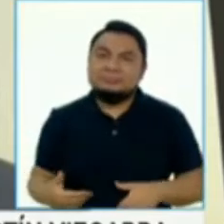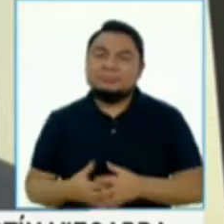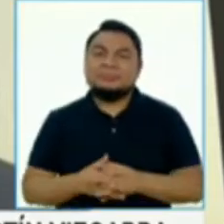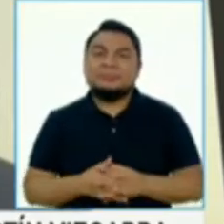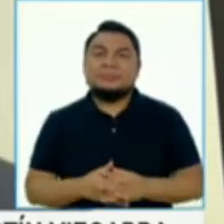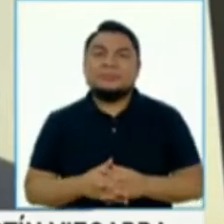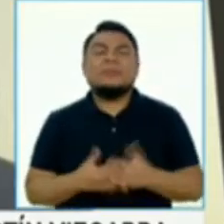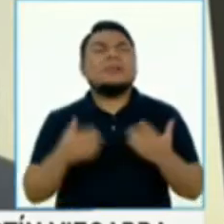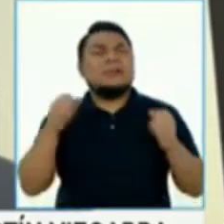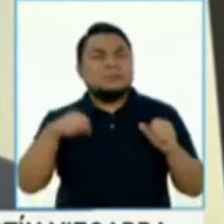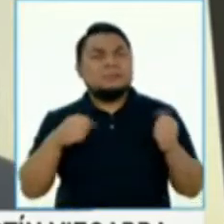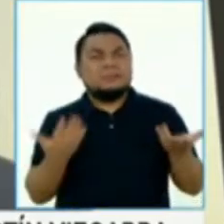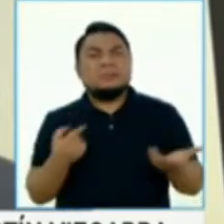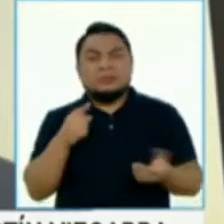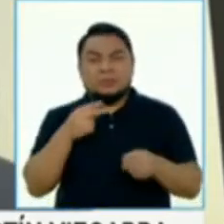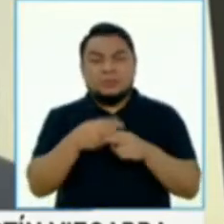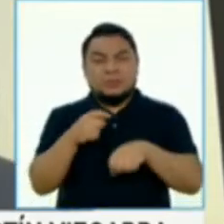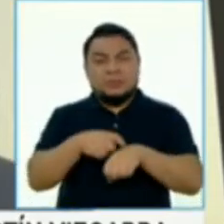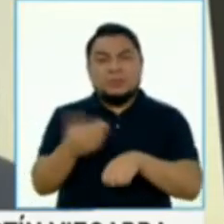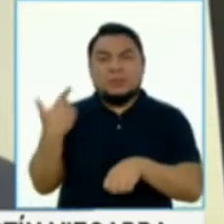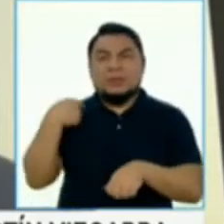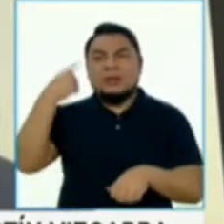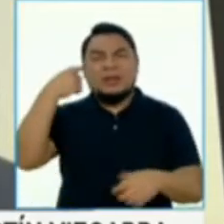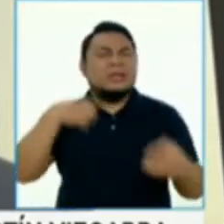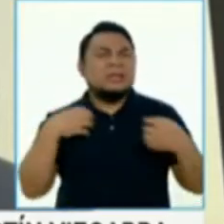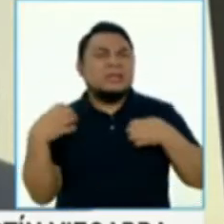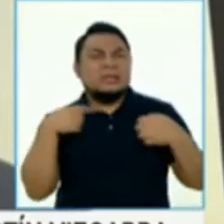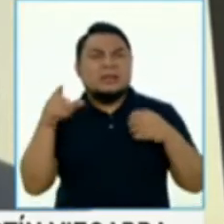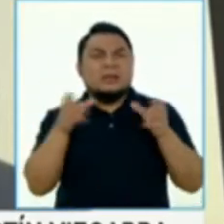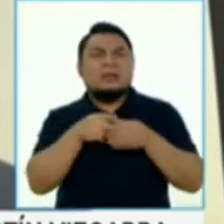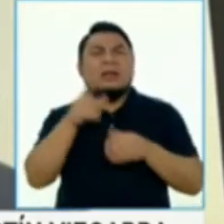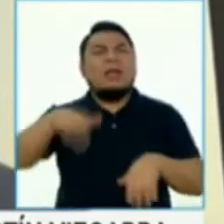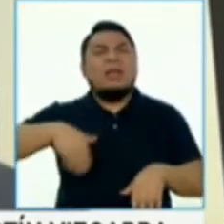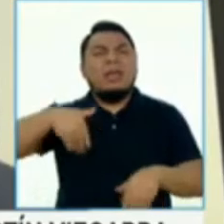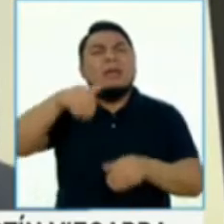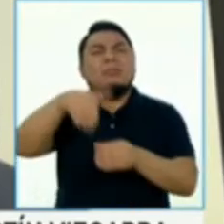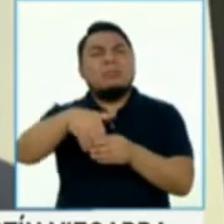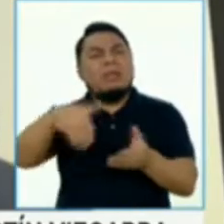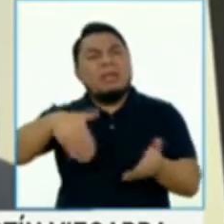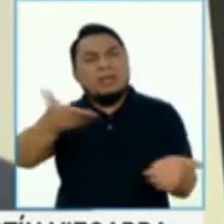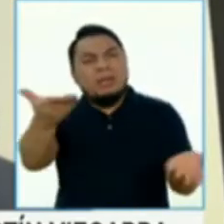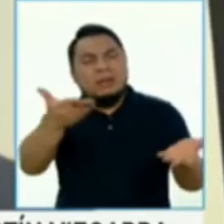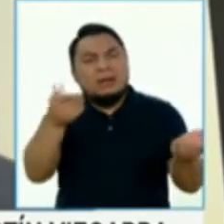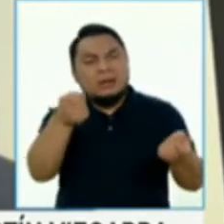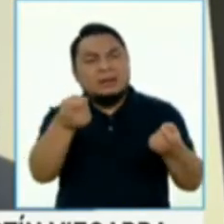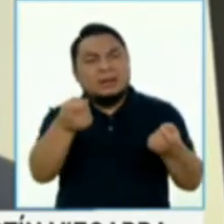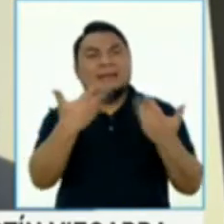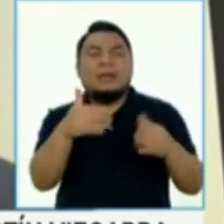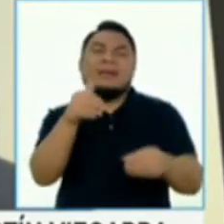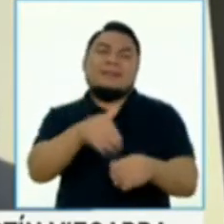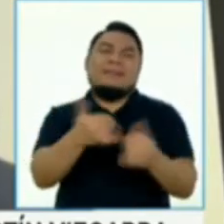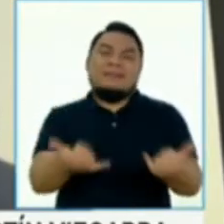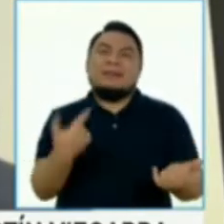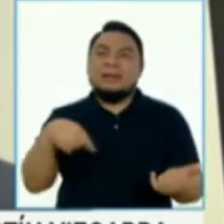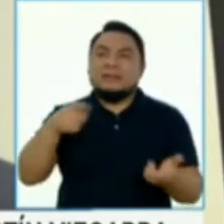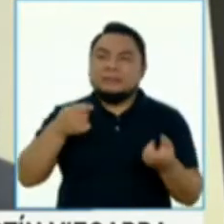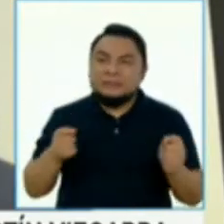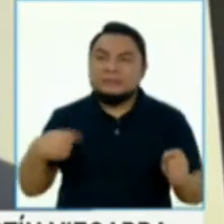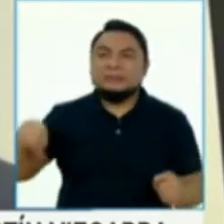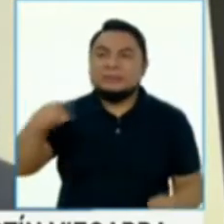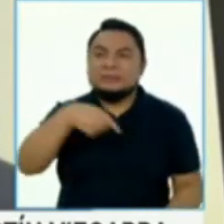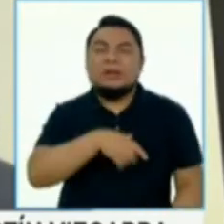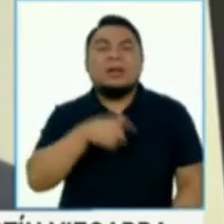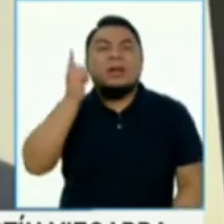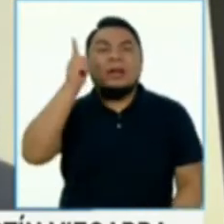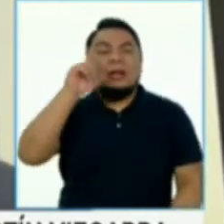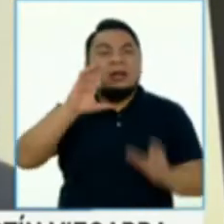sí bueno hasta hace unos minutos que estábamos criticando un poco que demoraba en la votación pero mira gracias a este gran esfuerzo que han hecho